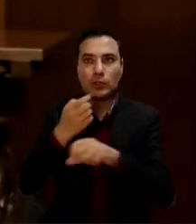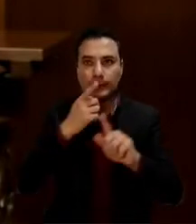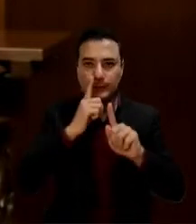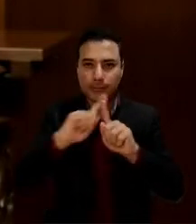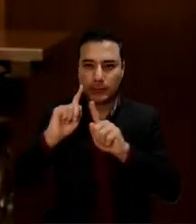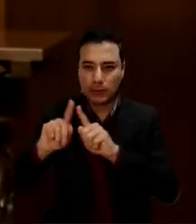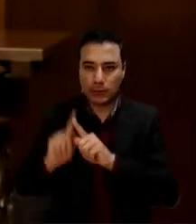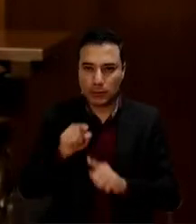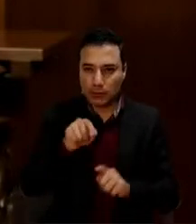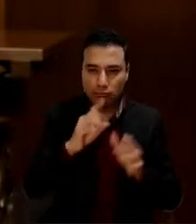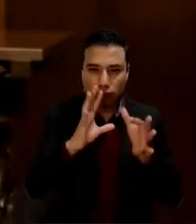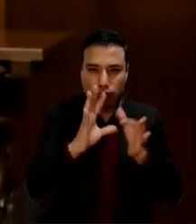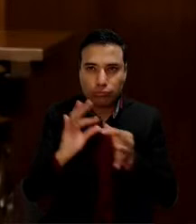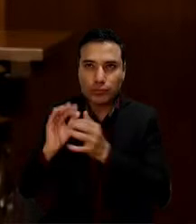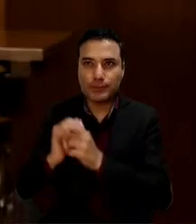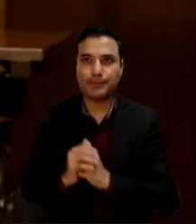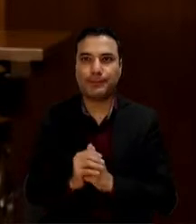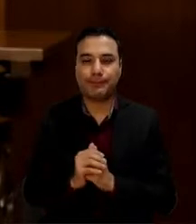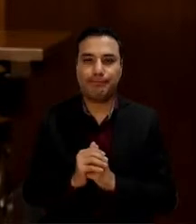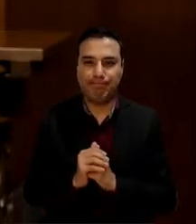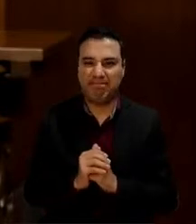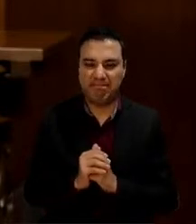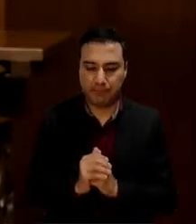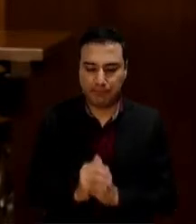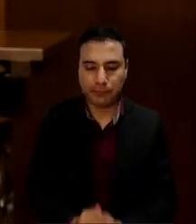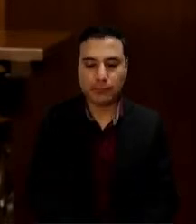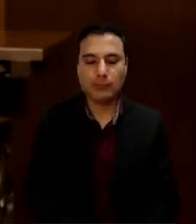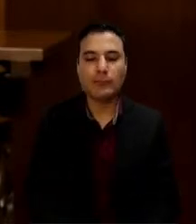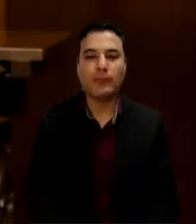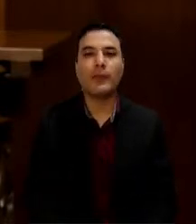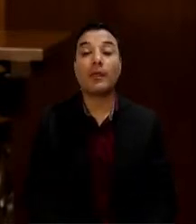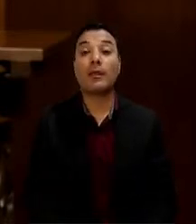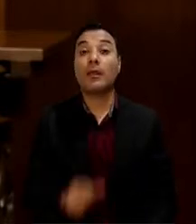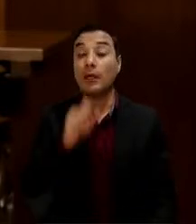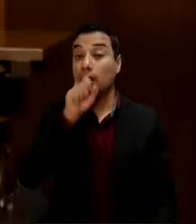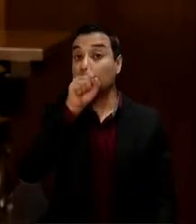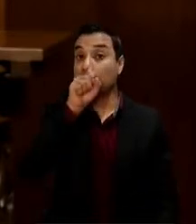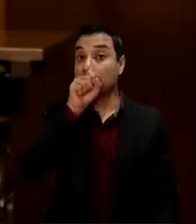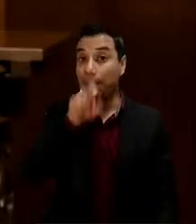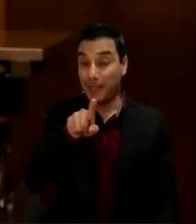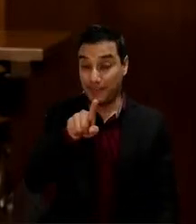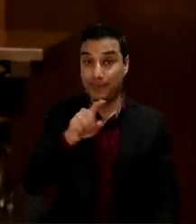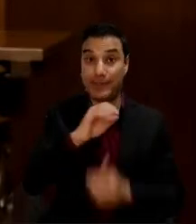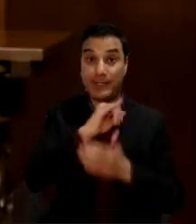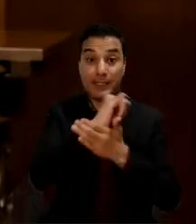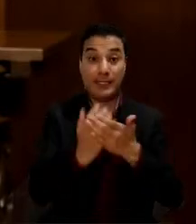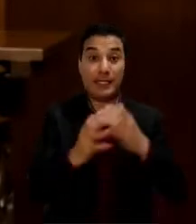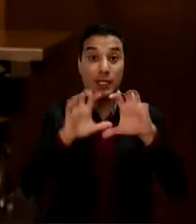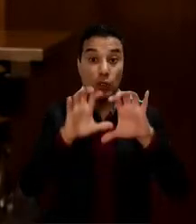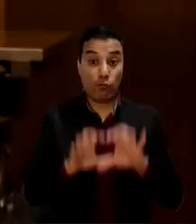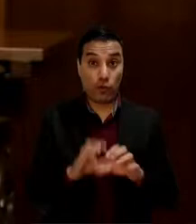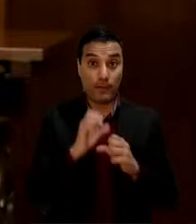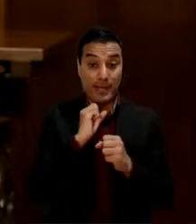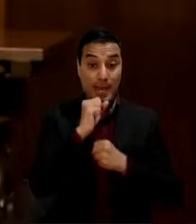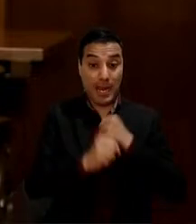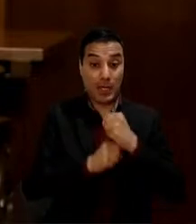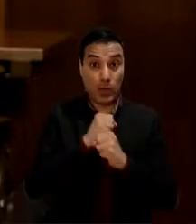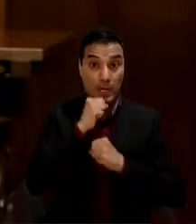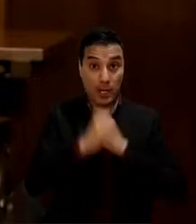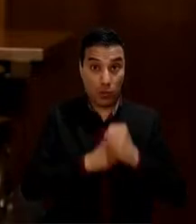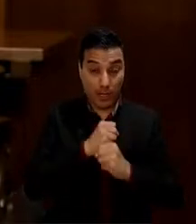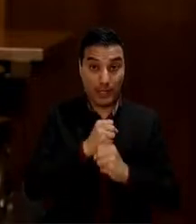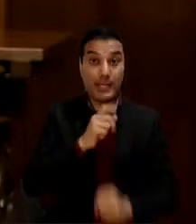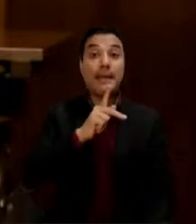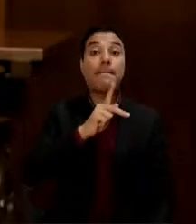República. Tampoco podemos perder de vista que el informe anual que presenta cada presidenta o